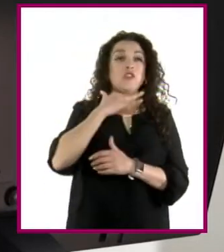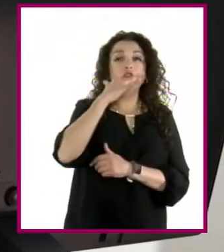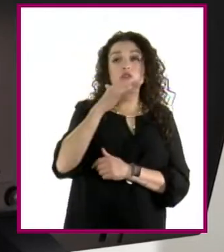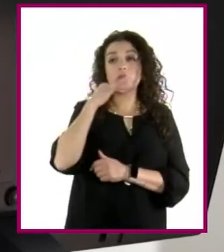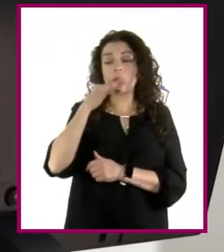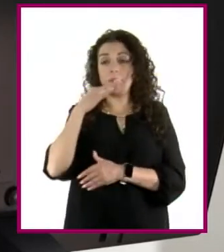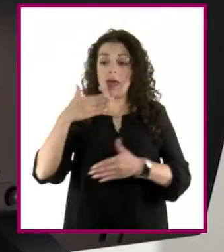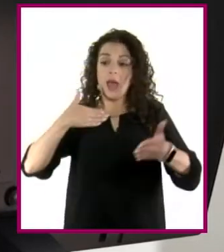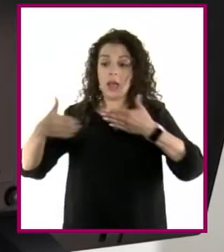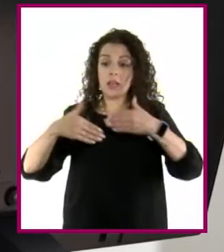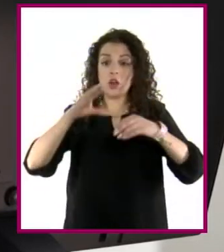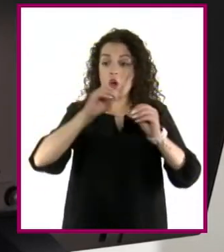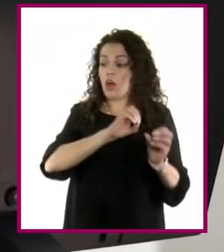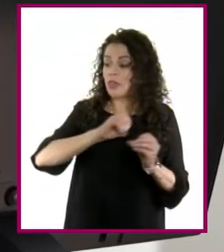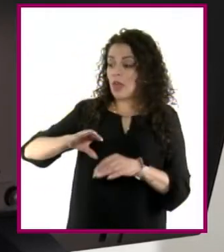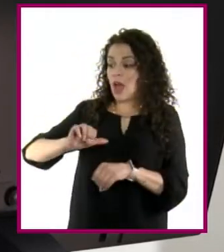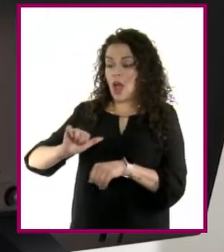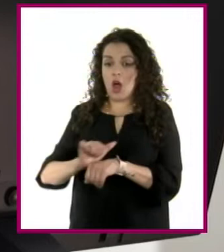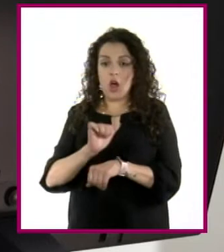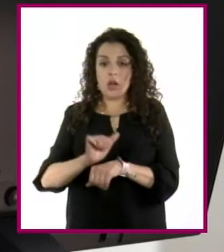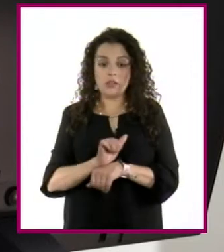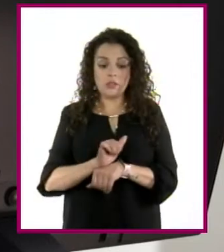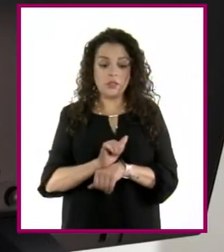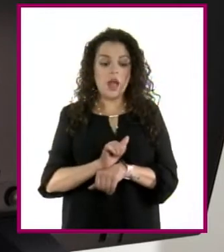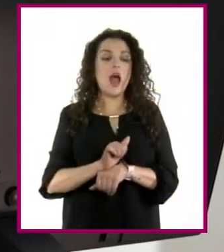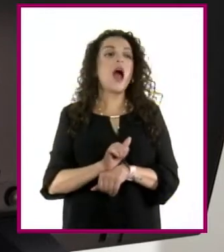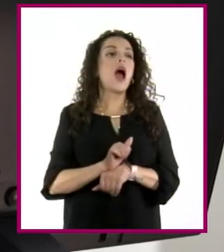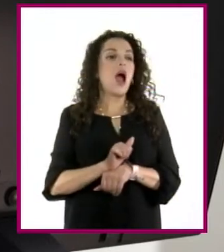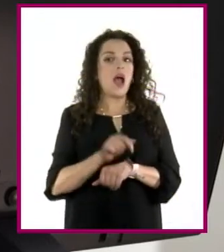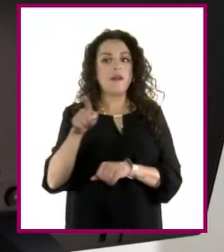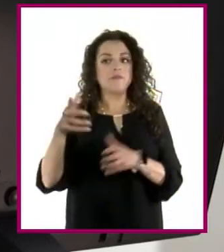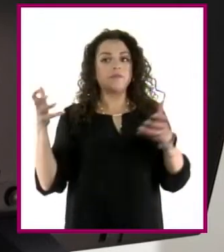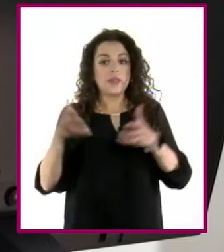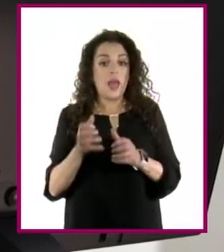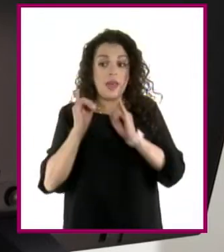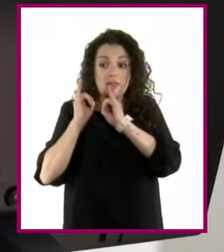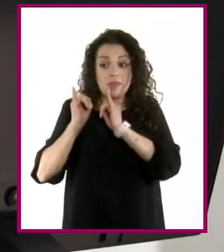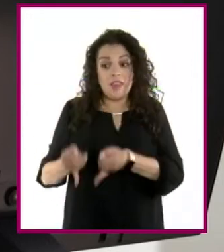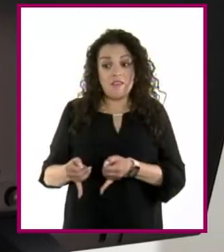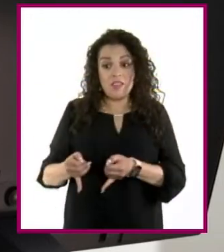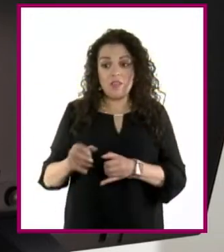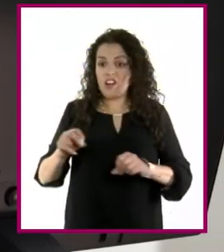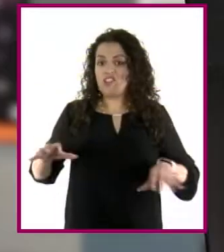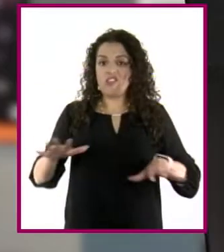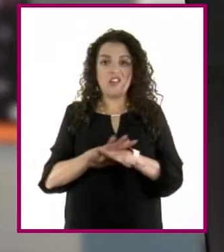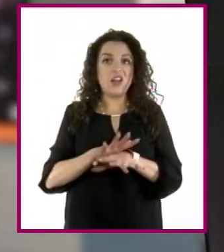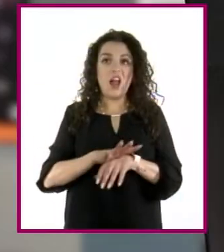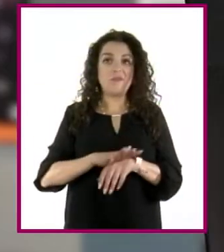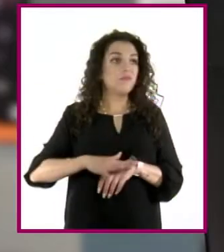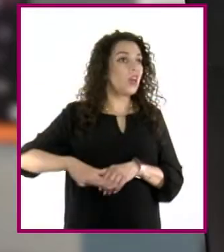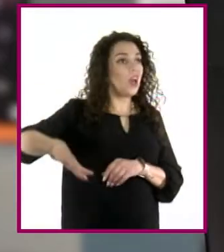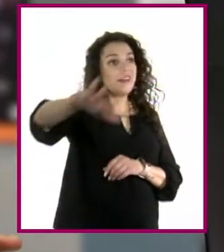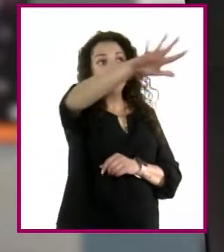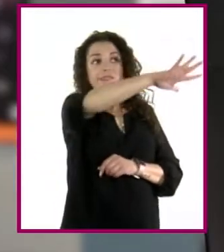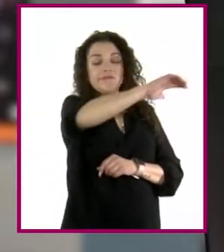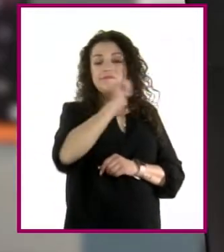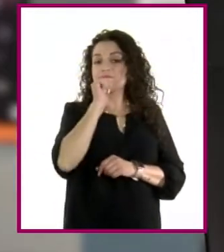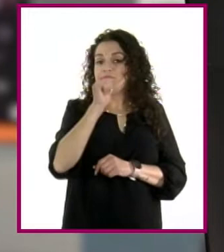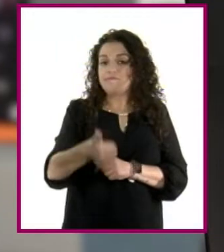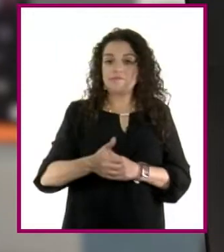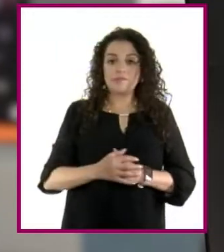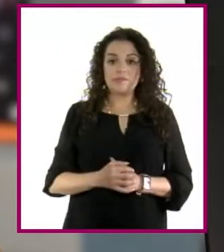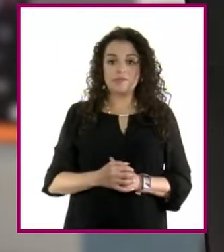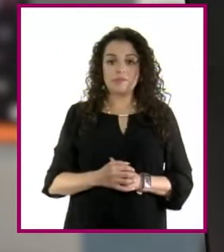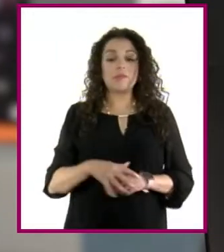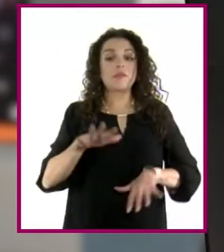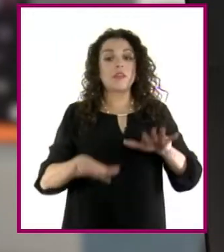caminando o dejando su coche, podría notar que lo que ellos hagan individualmente no va a cambiar mucho las cosas. Y luego están las fábricas